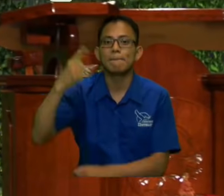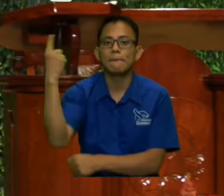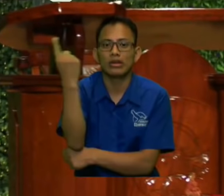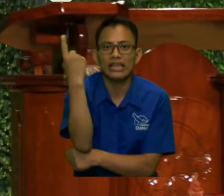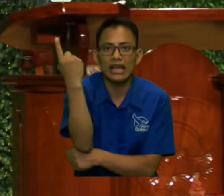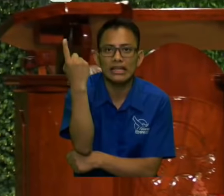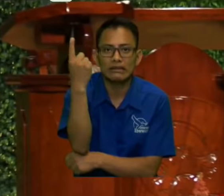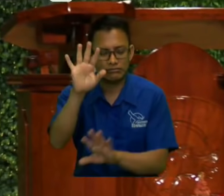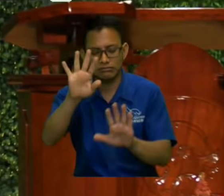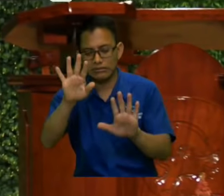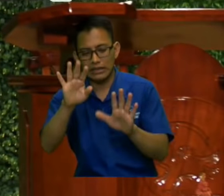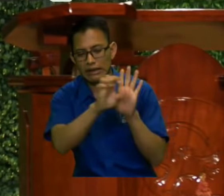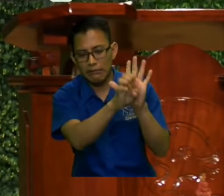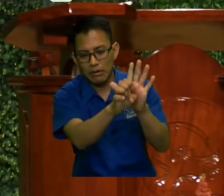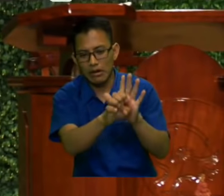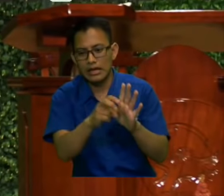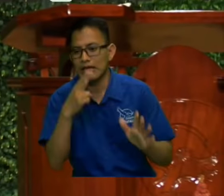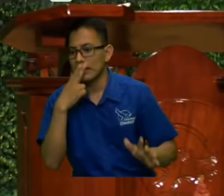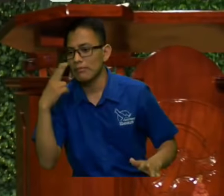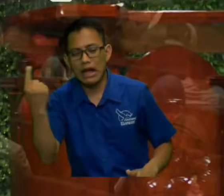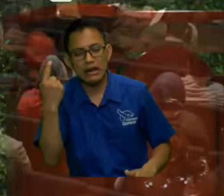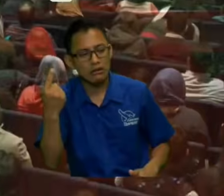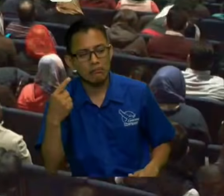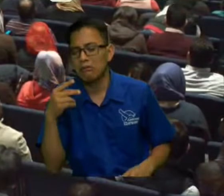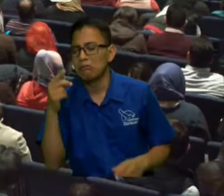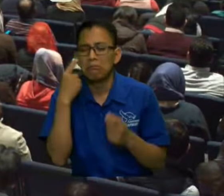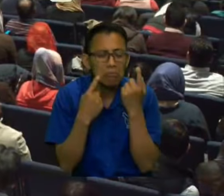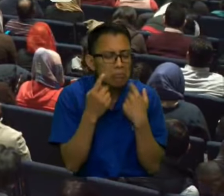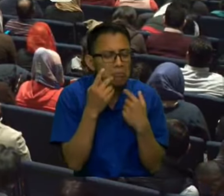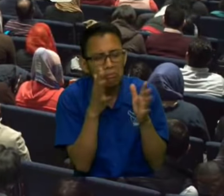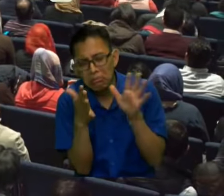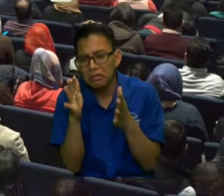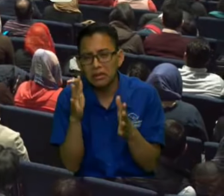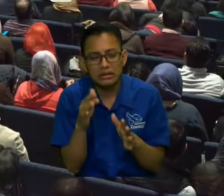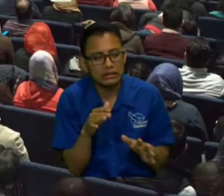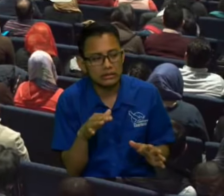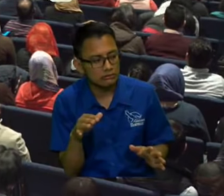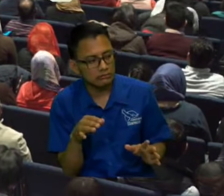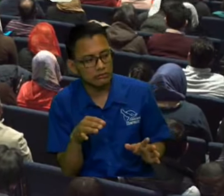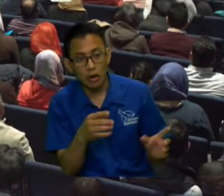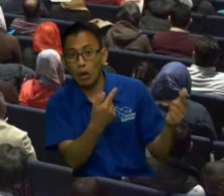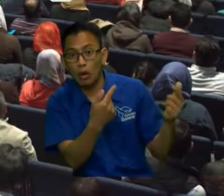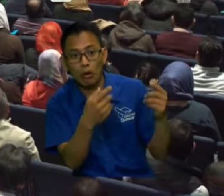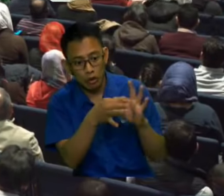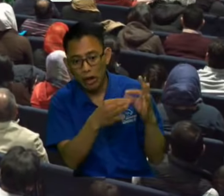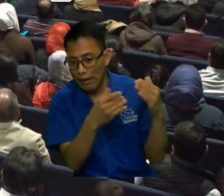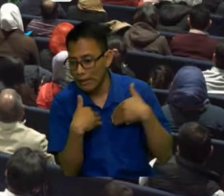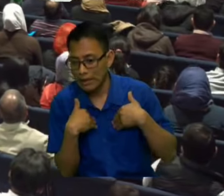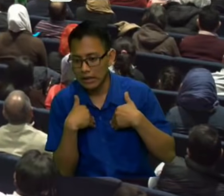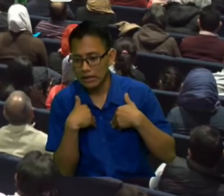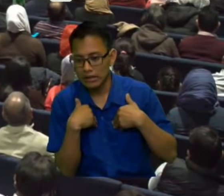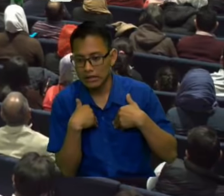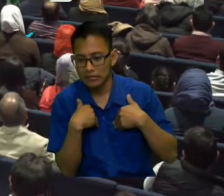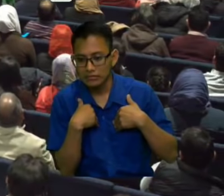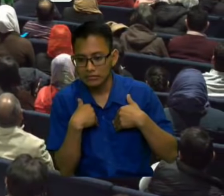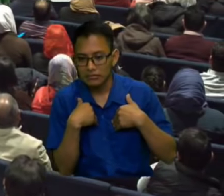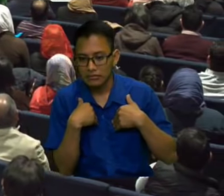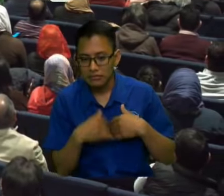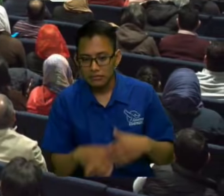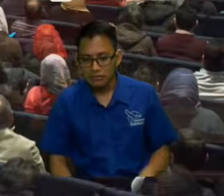Tengo un hermano que un día, casi llorando, me dijo: ya no quiero contar mi testimonio. ¿Y por qué? Le dije: porque cada vez que contaba su testimonio se convertía